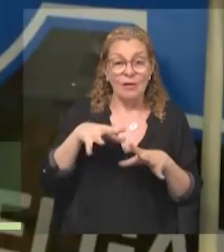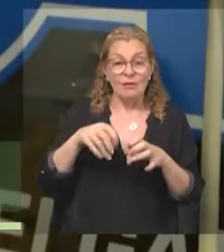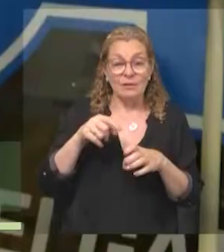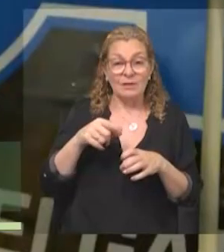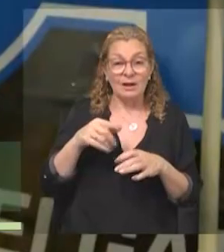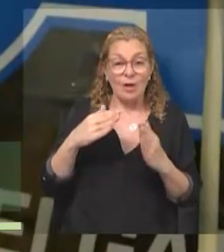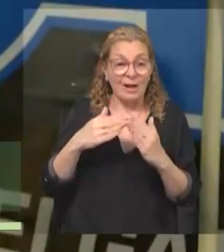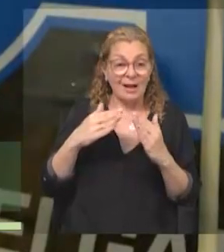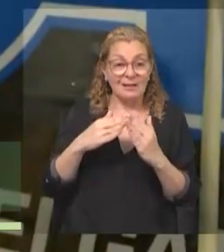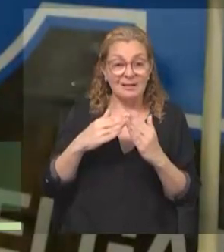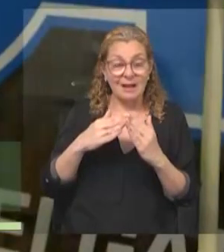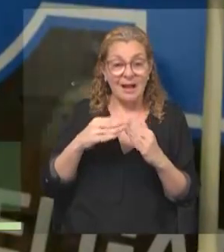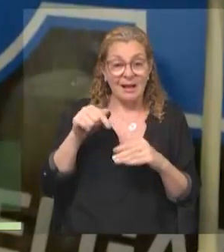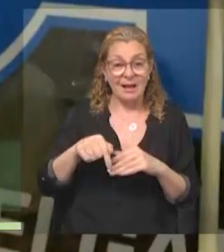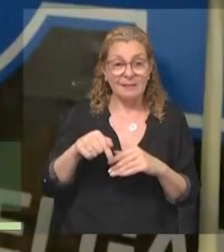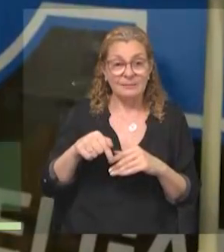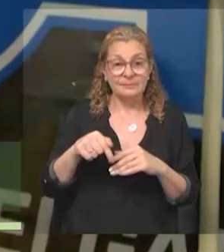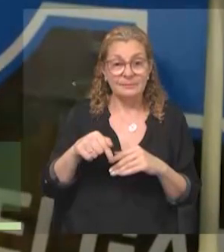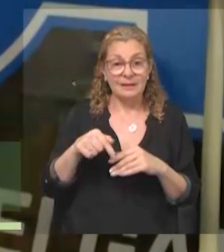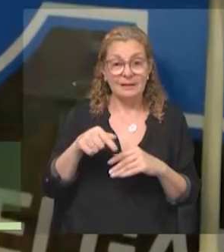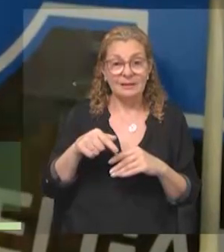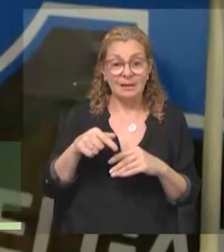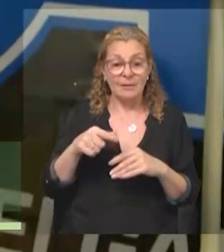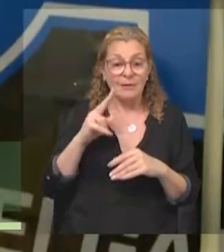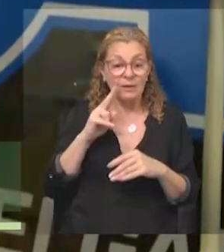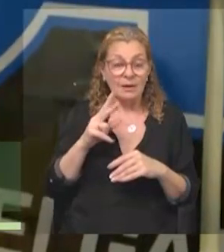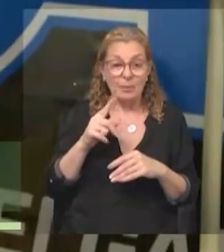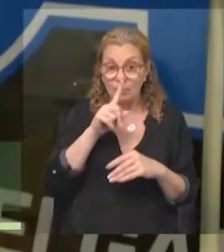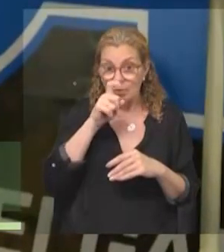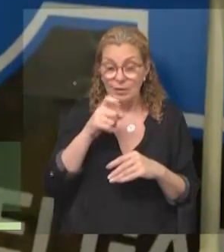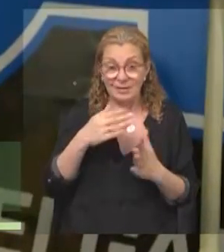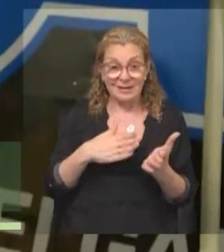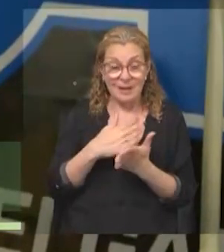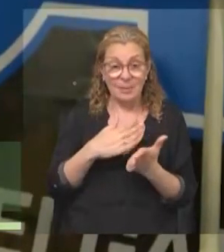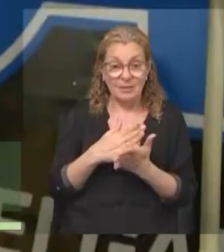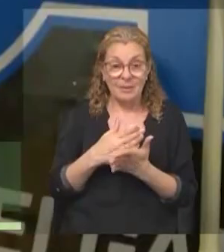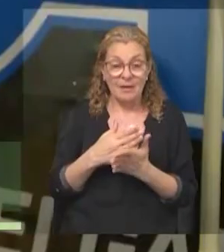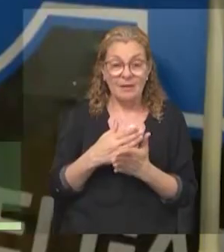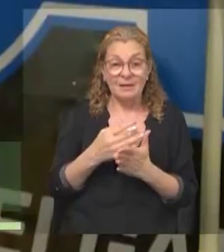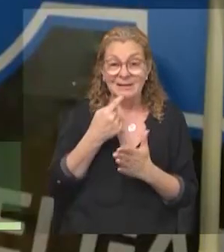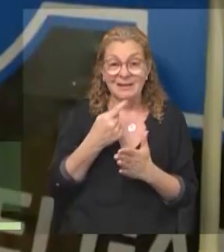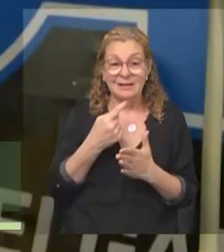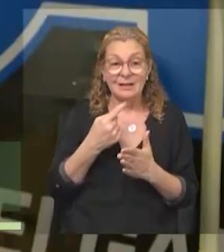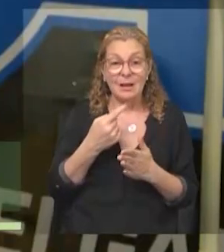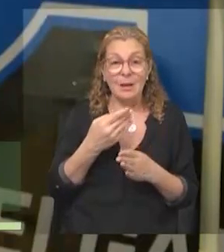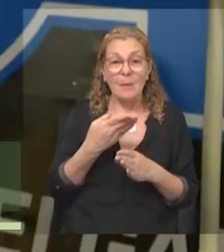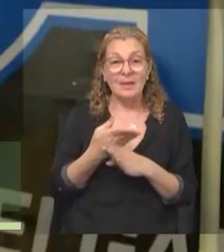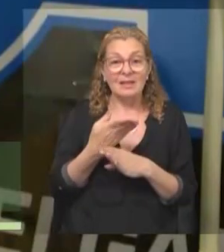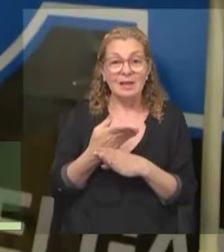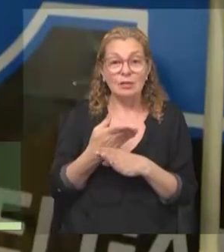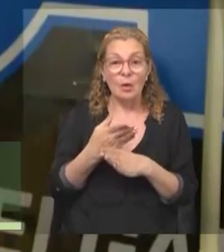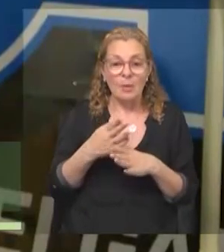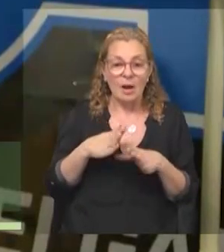tienen el domicilio acá y así tratan a montedo sin recolección de reciduos con un tránsito lento